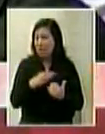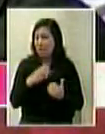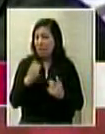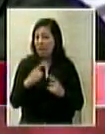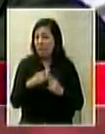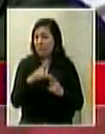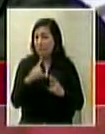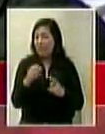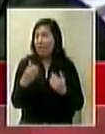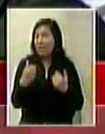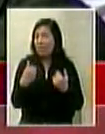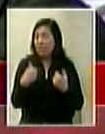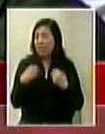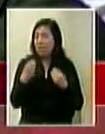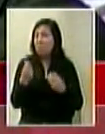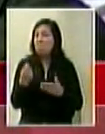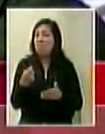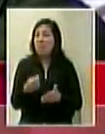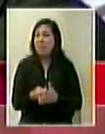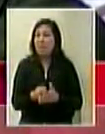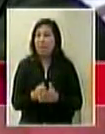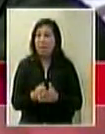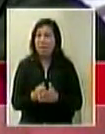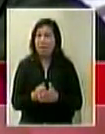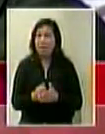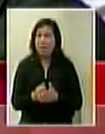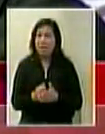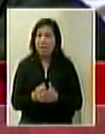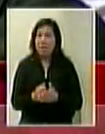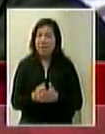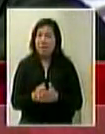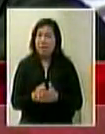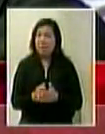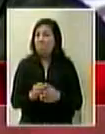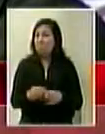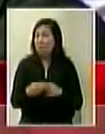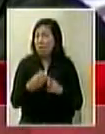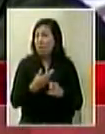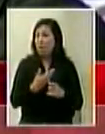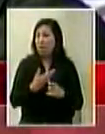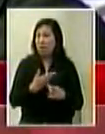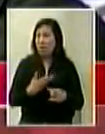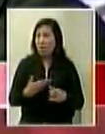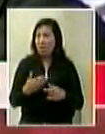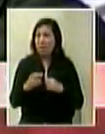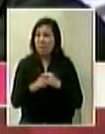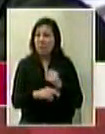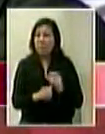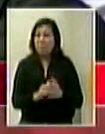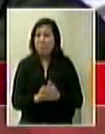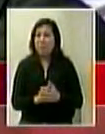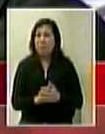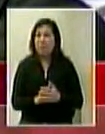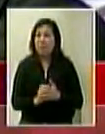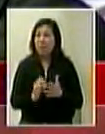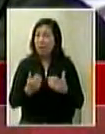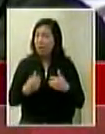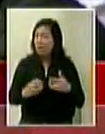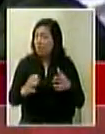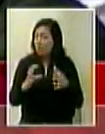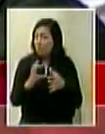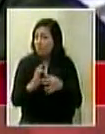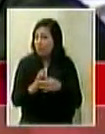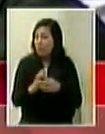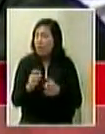Castilla debe darle dinero, ¿no es cierto? El principal gobernante del país debe vincular la